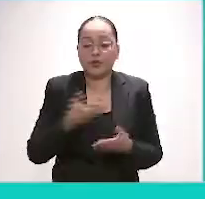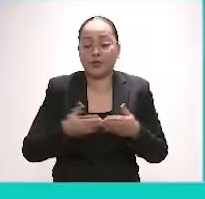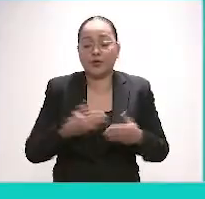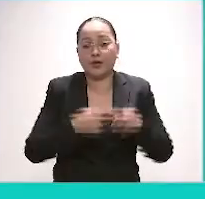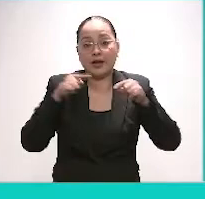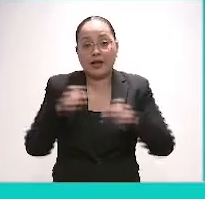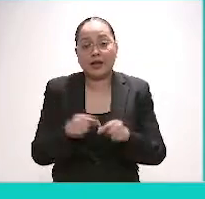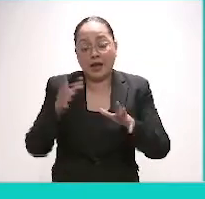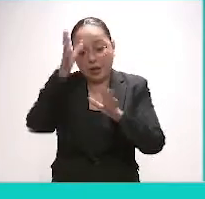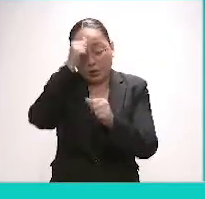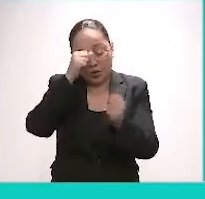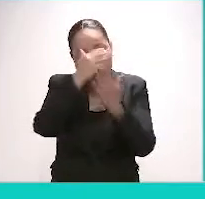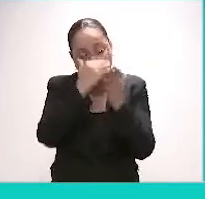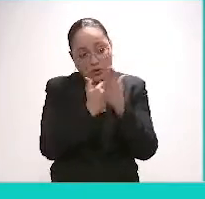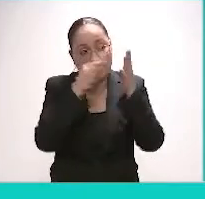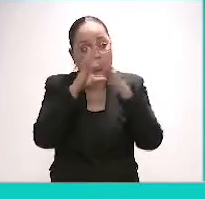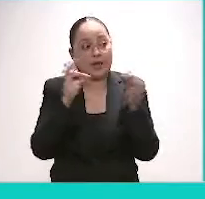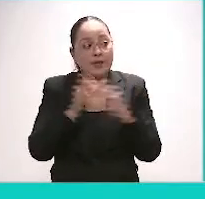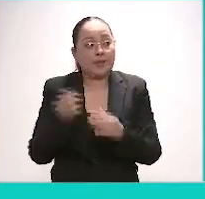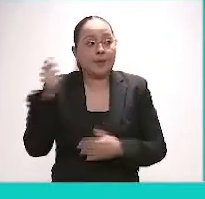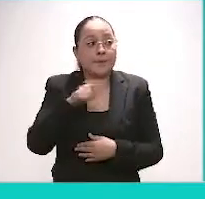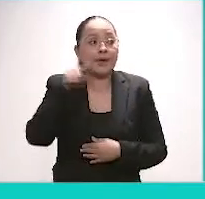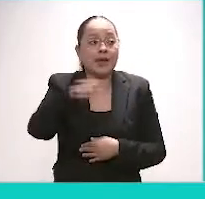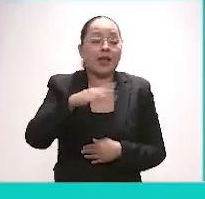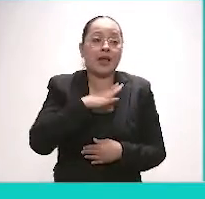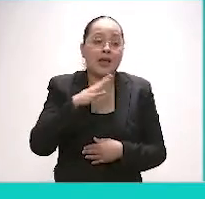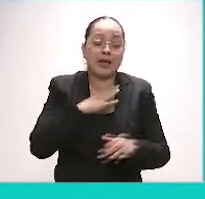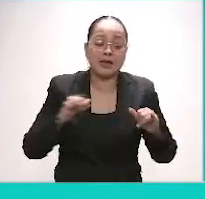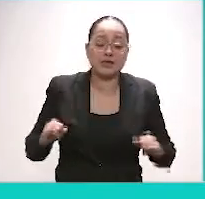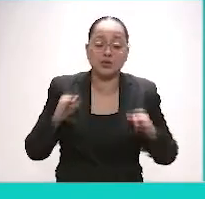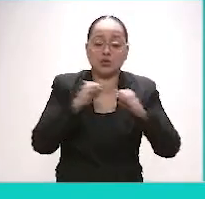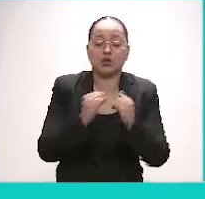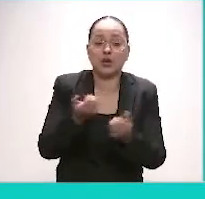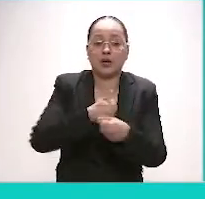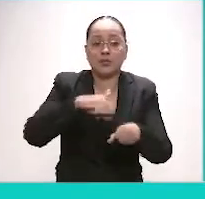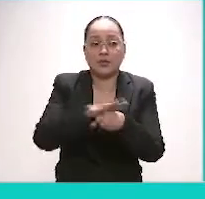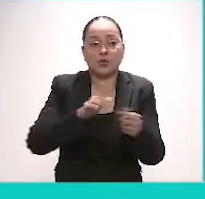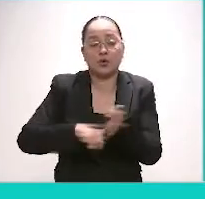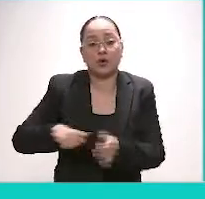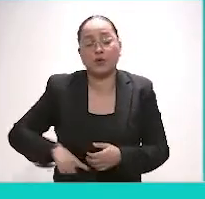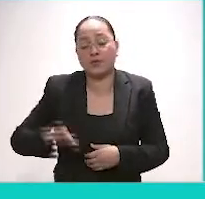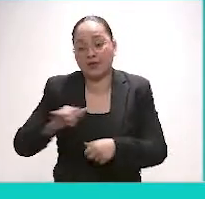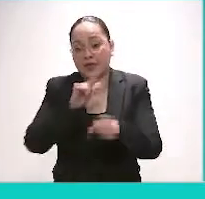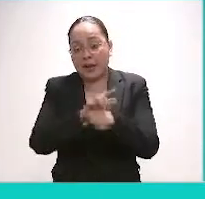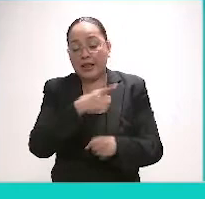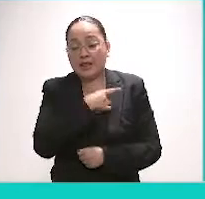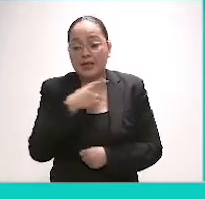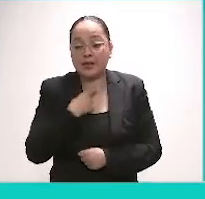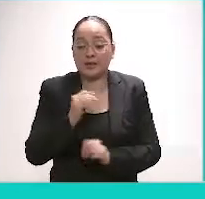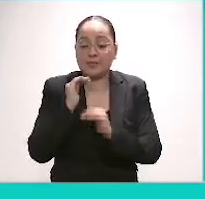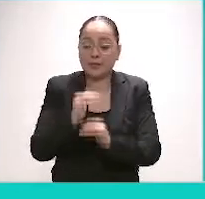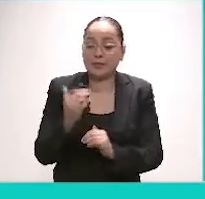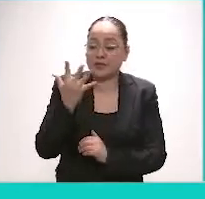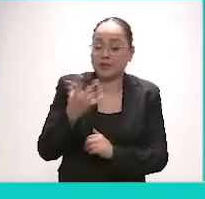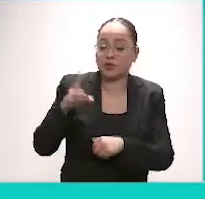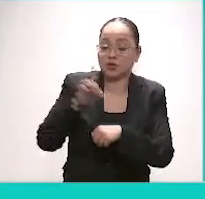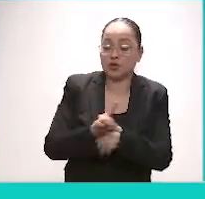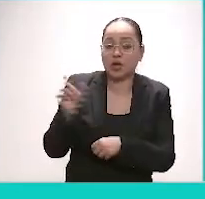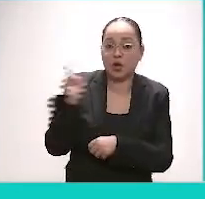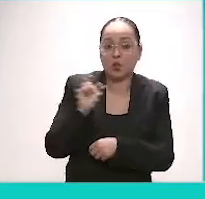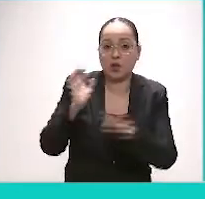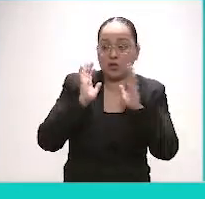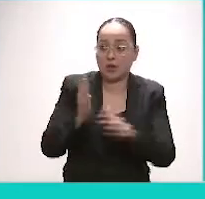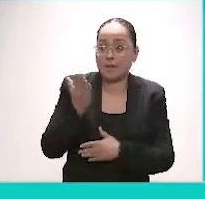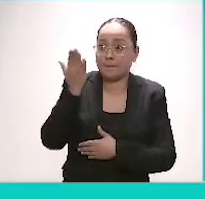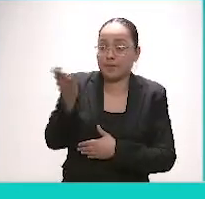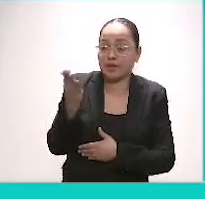con este acuerdo se instruye a las dependencias y entidades de la administración federal para que se otorga en un plazo de cinco días a partir de